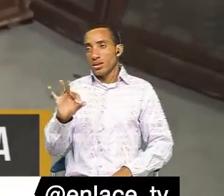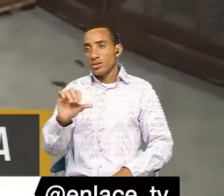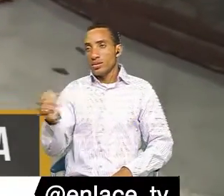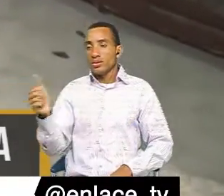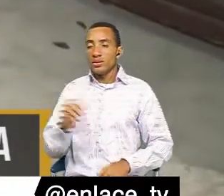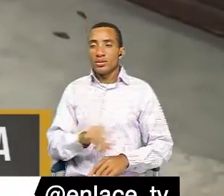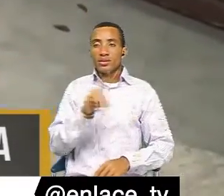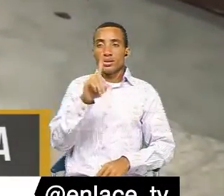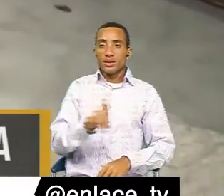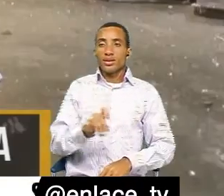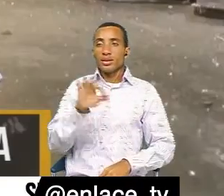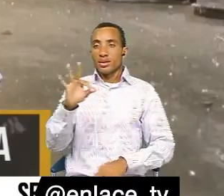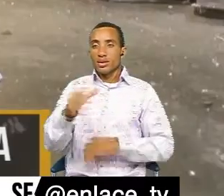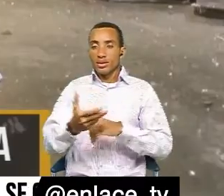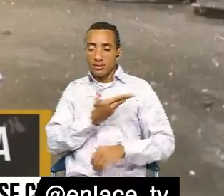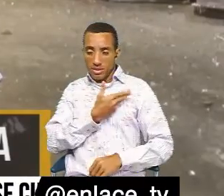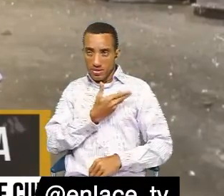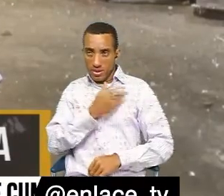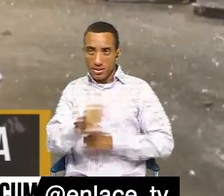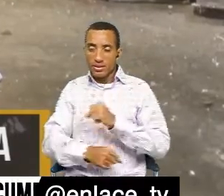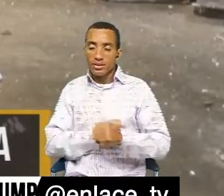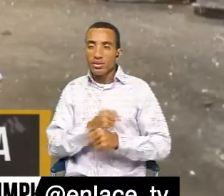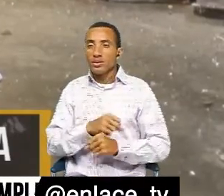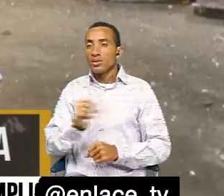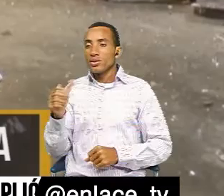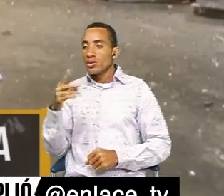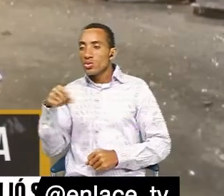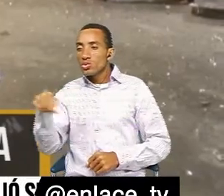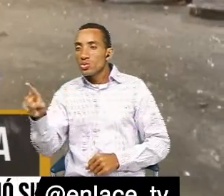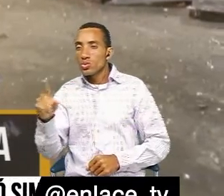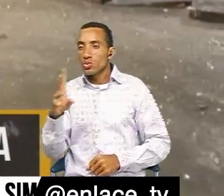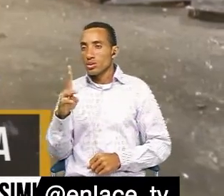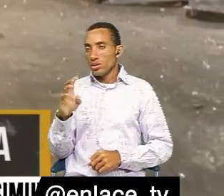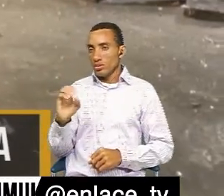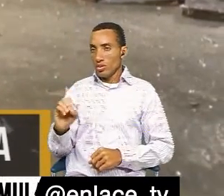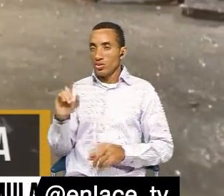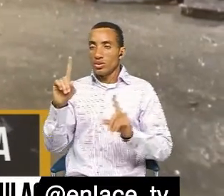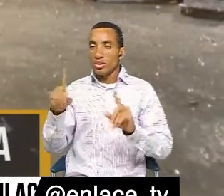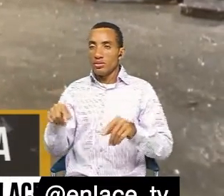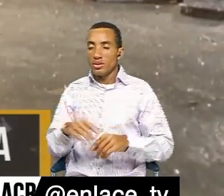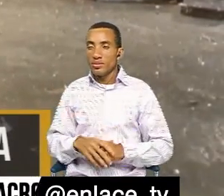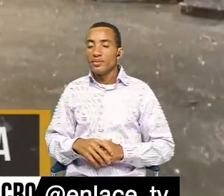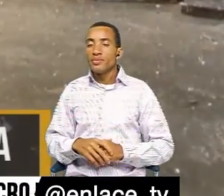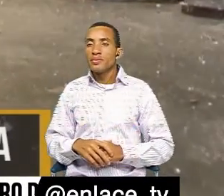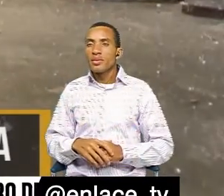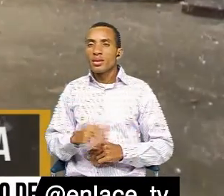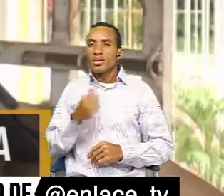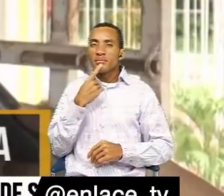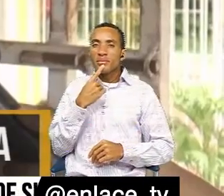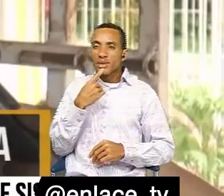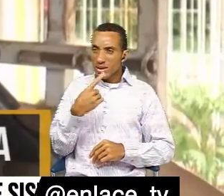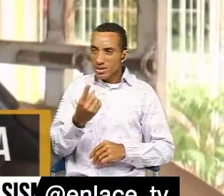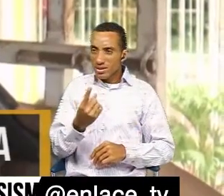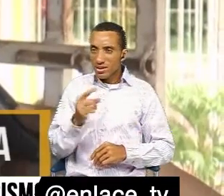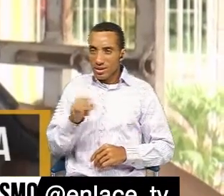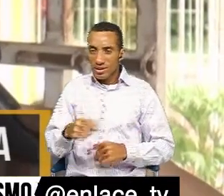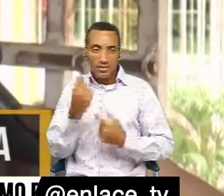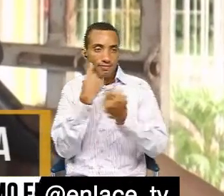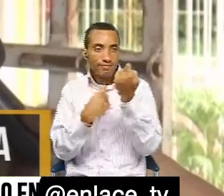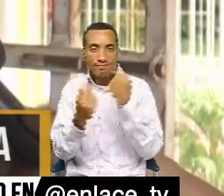tiene 57 años. Según ellos dijeron que porque habían denunciado de que acá se vendían estupefacientes,